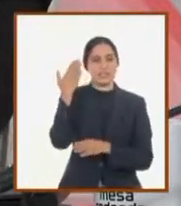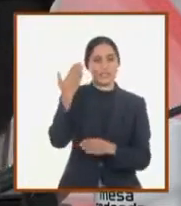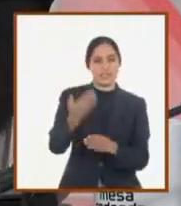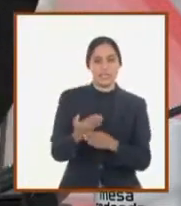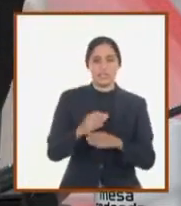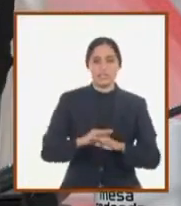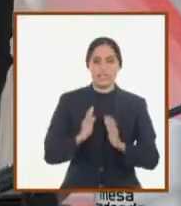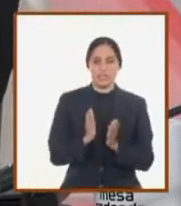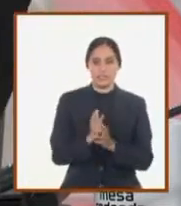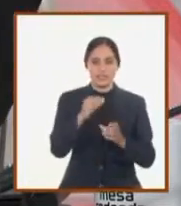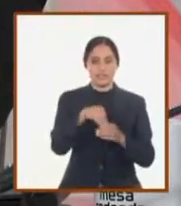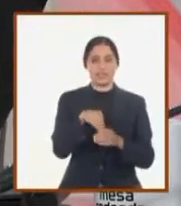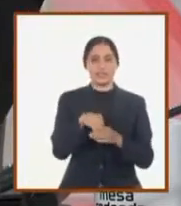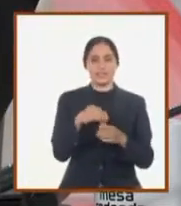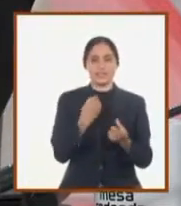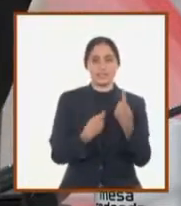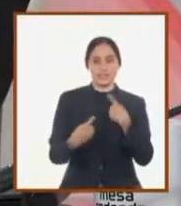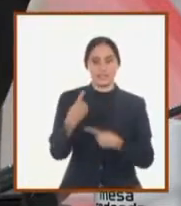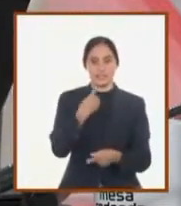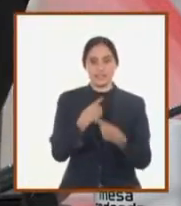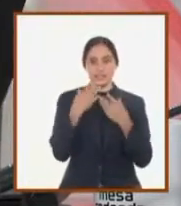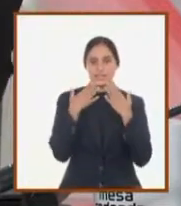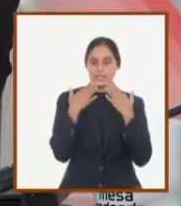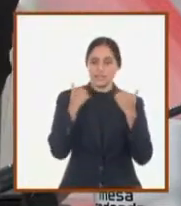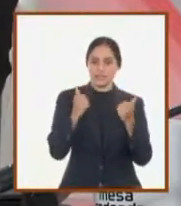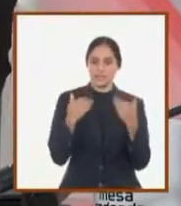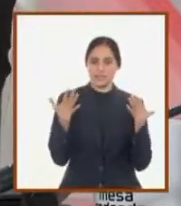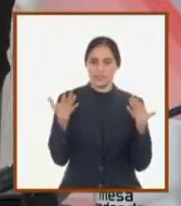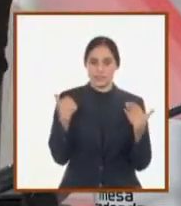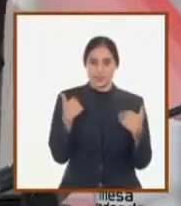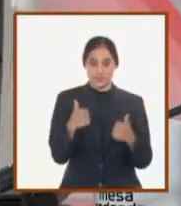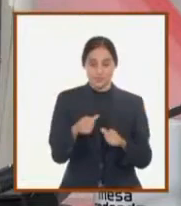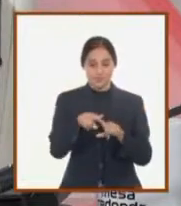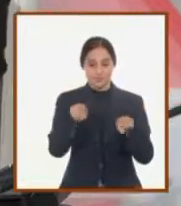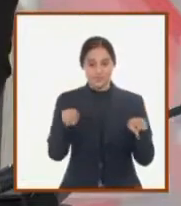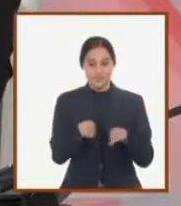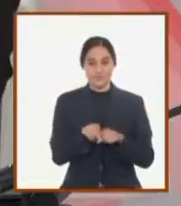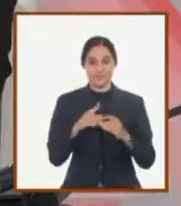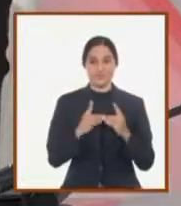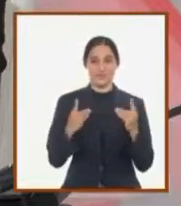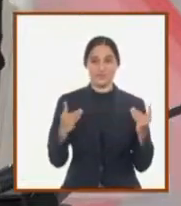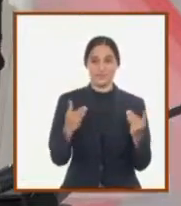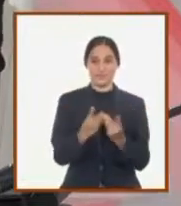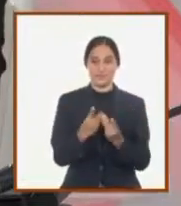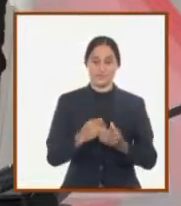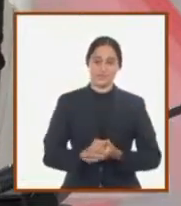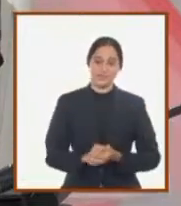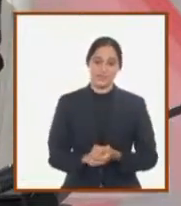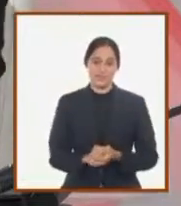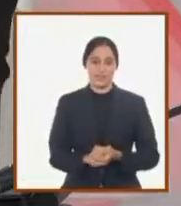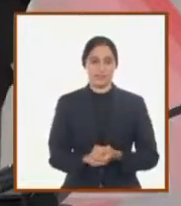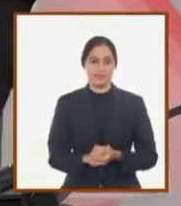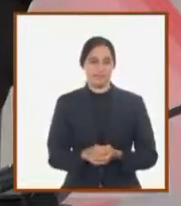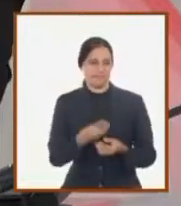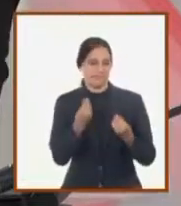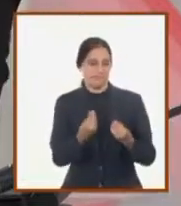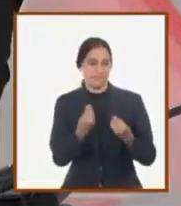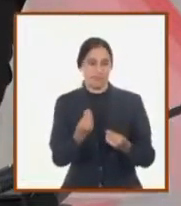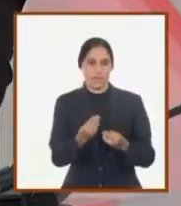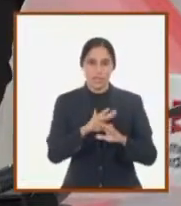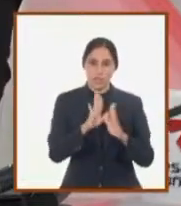historia y que hoy es la subdirectora del de la oficina de asuntos históricos da qué fondo